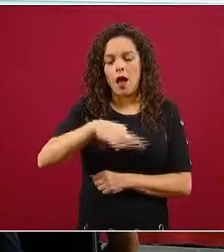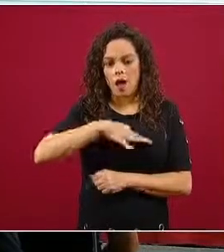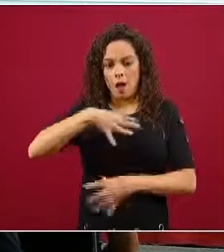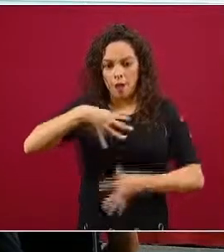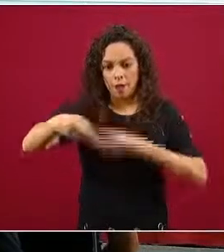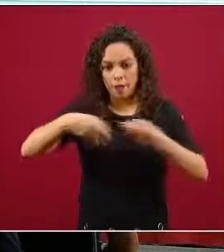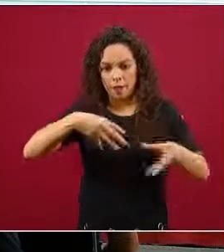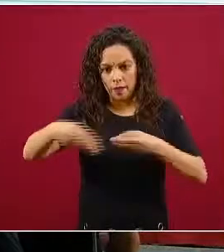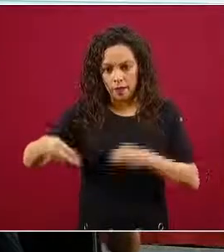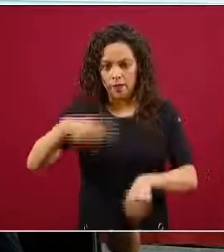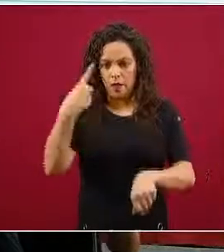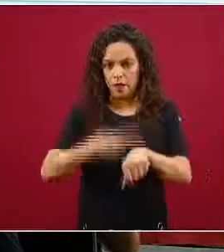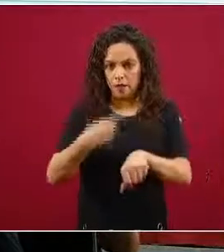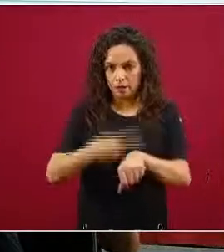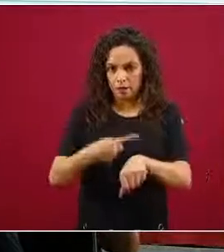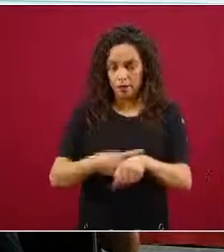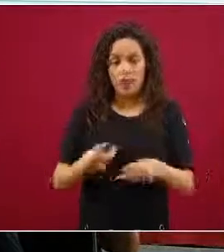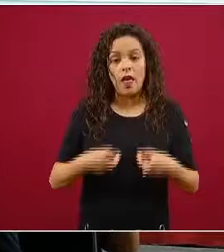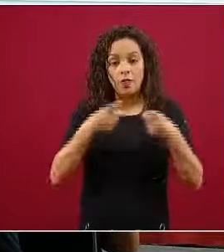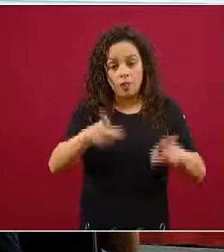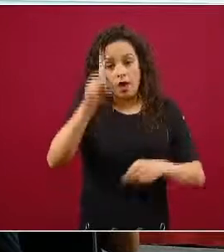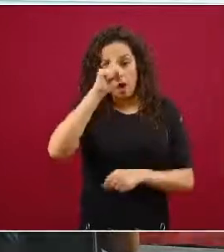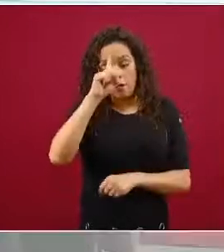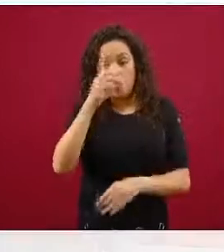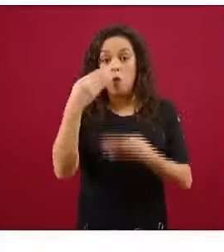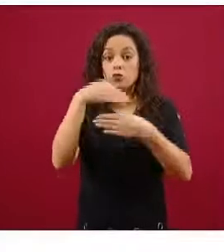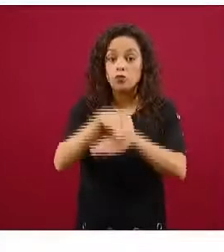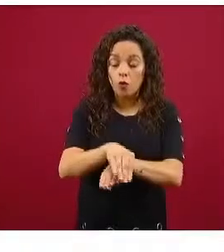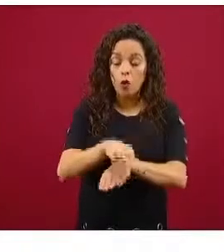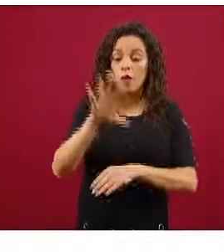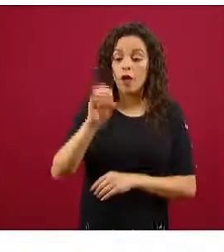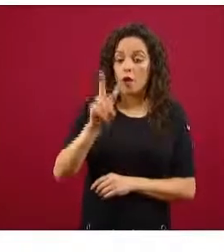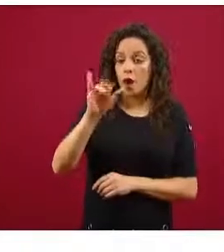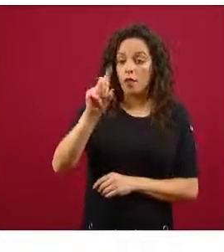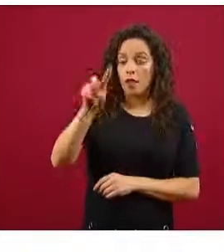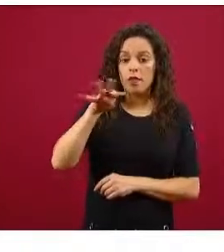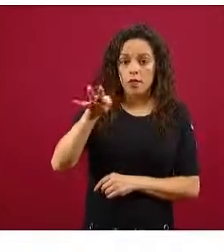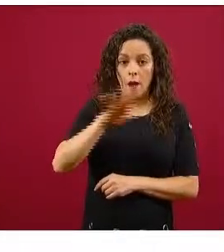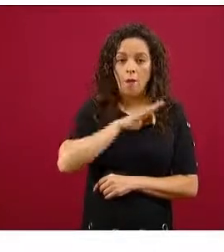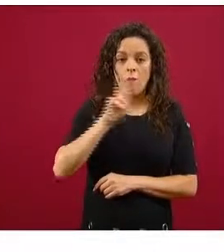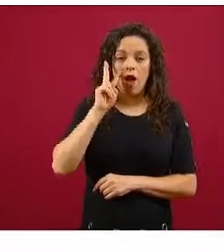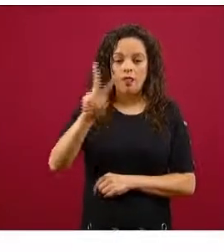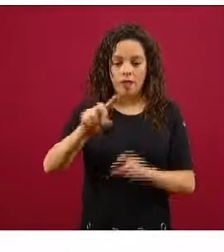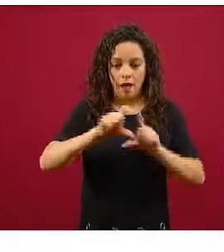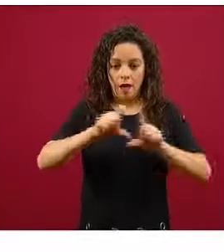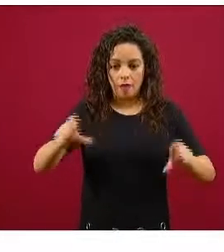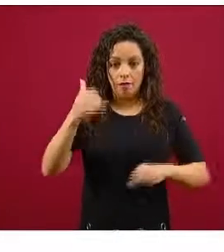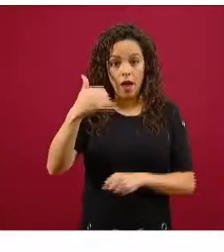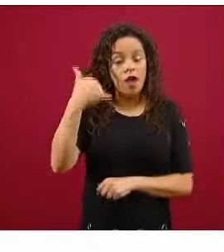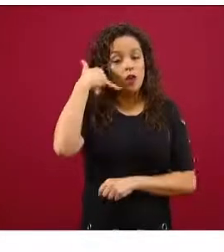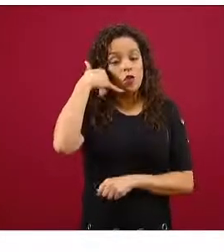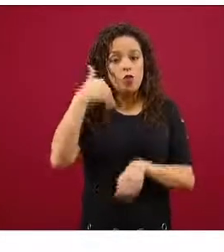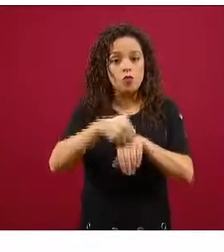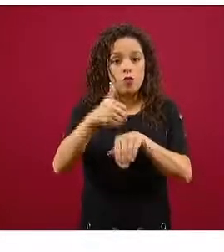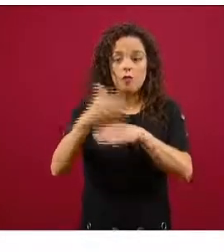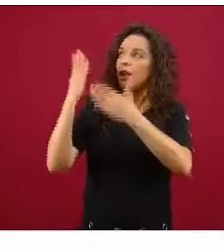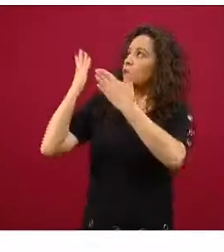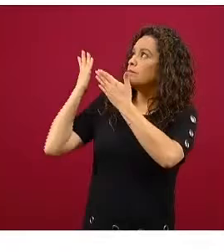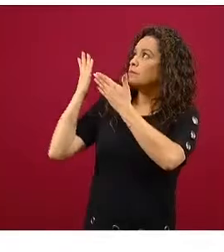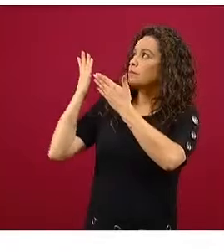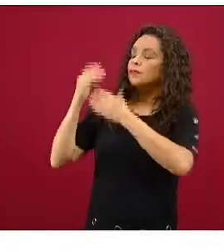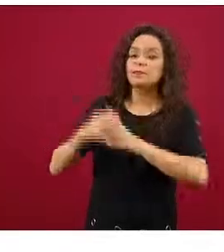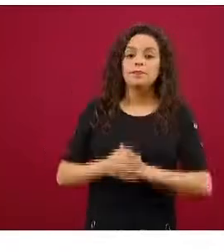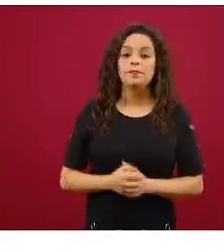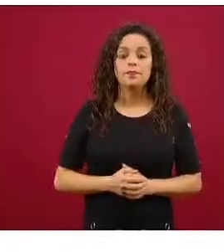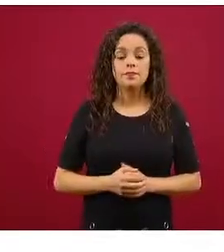la información sobre COVID-19. Y entonces es importante que una mujer embarazada se pueda dirigir primero